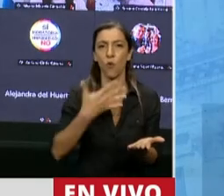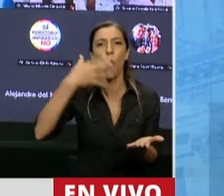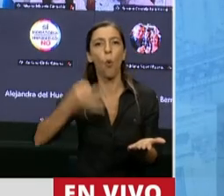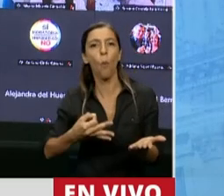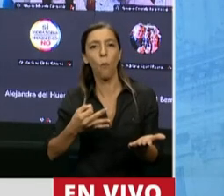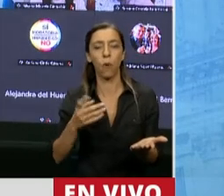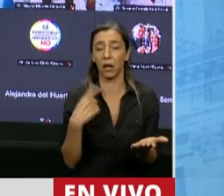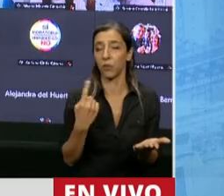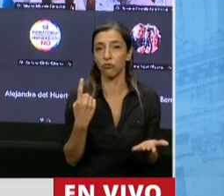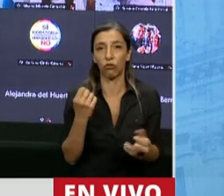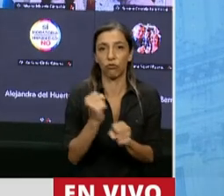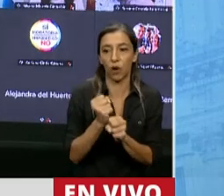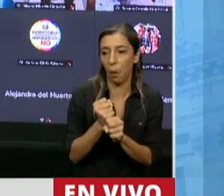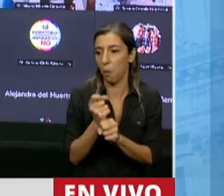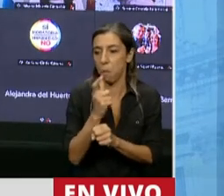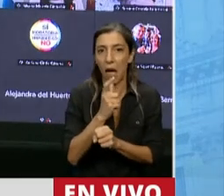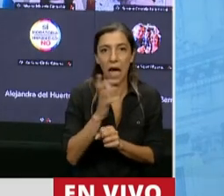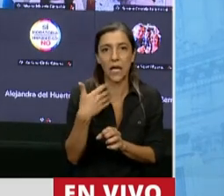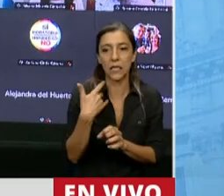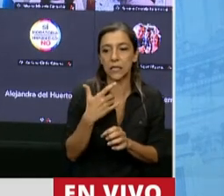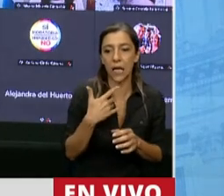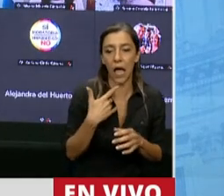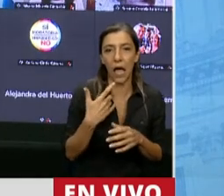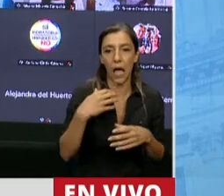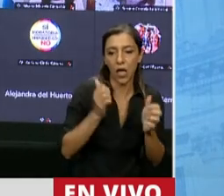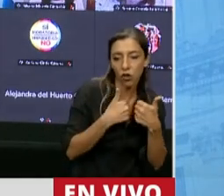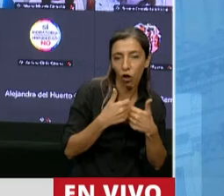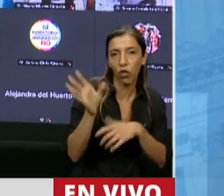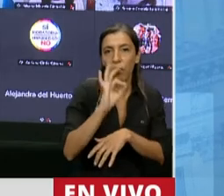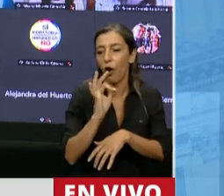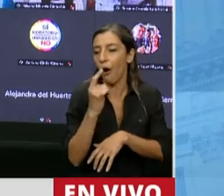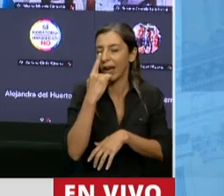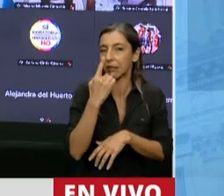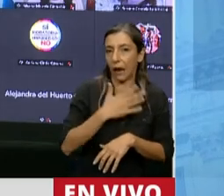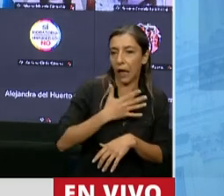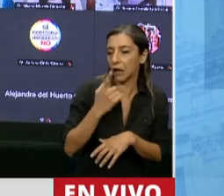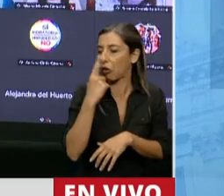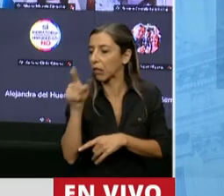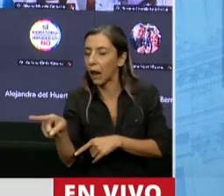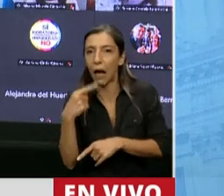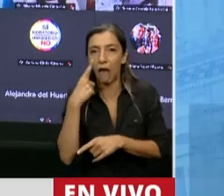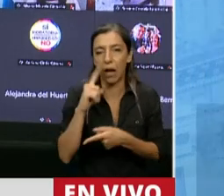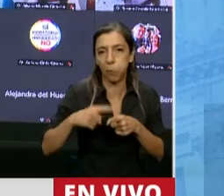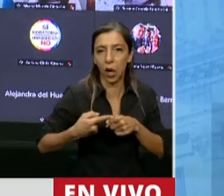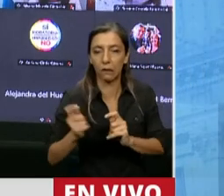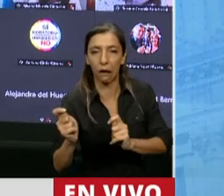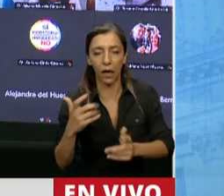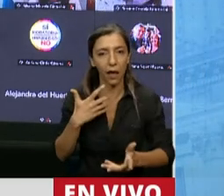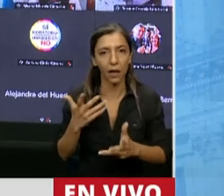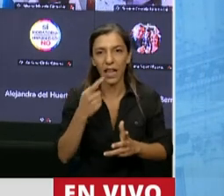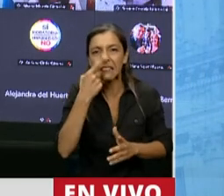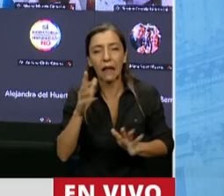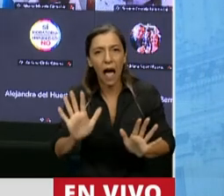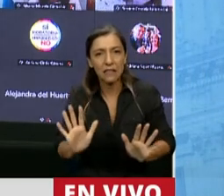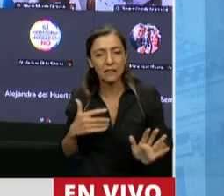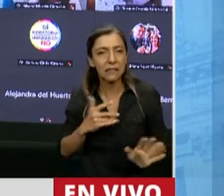trabajar cerradamente o de trabajar por algunos intereses particulares que tiene la política de turno, porque eso verdaderamente